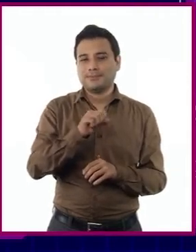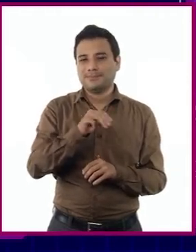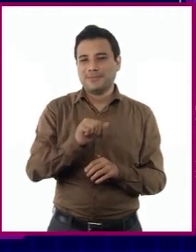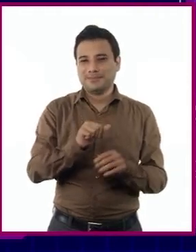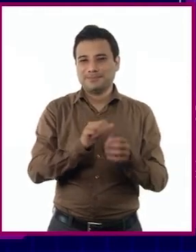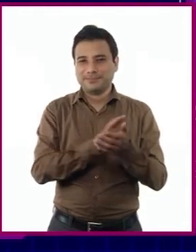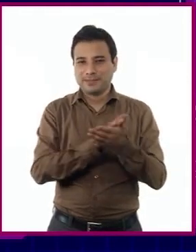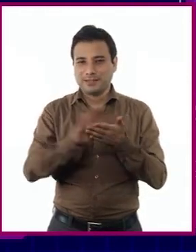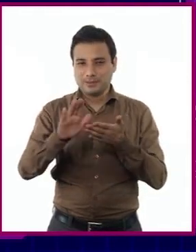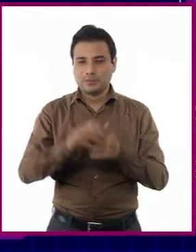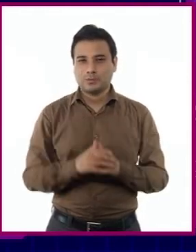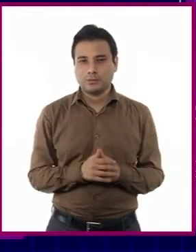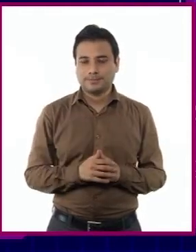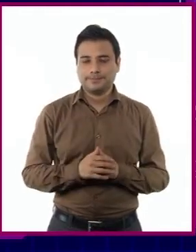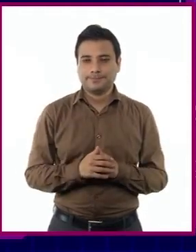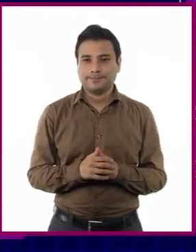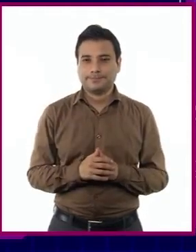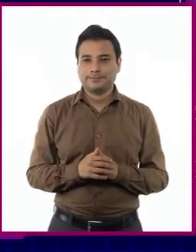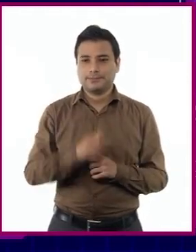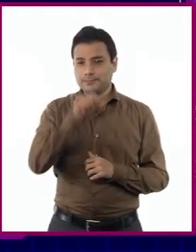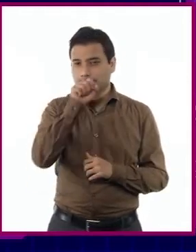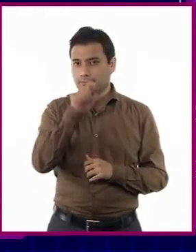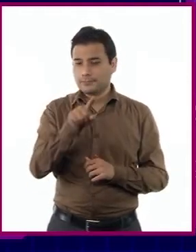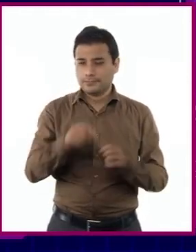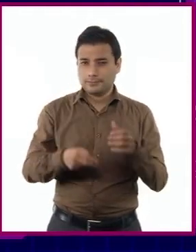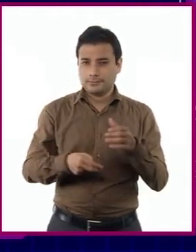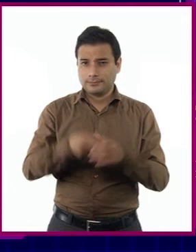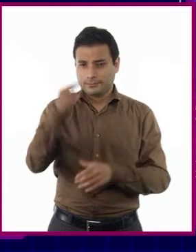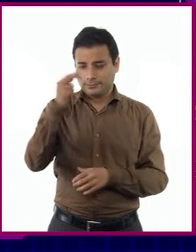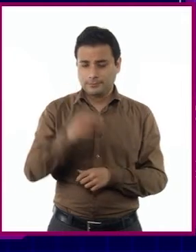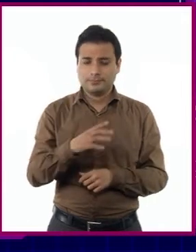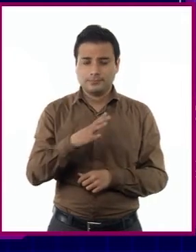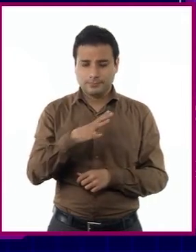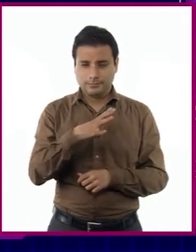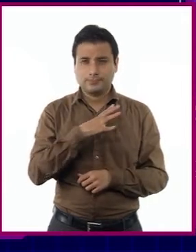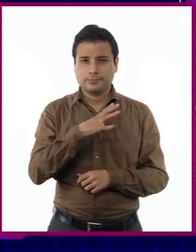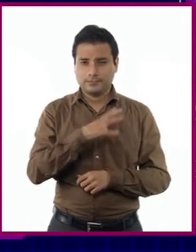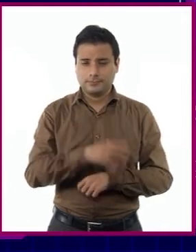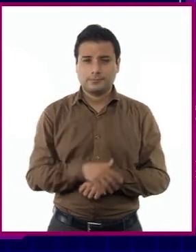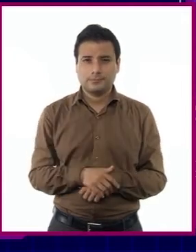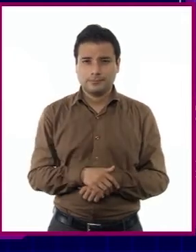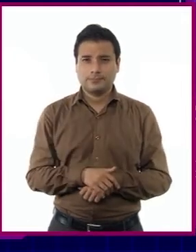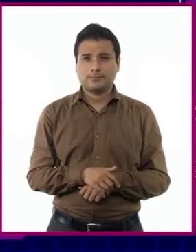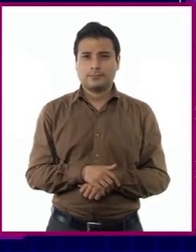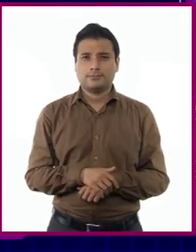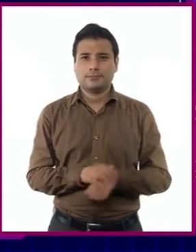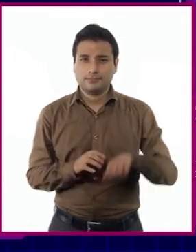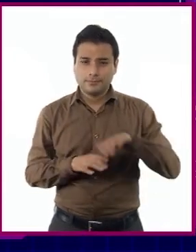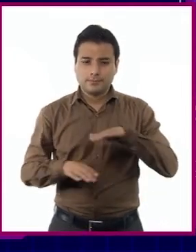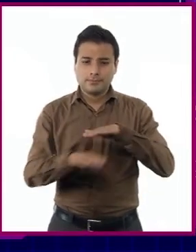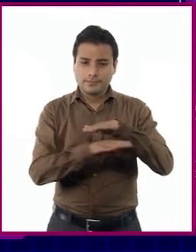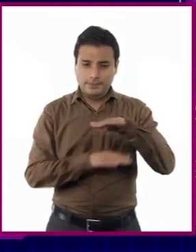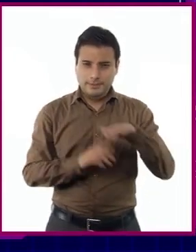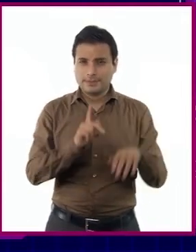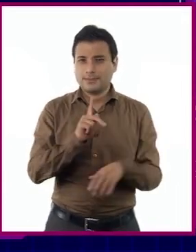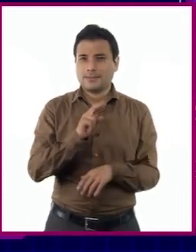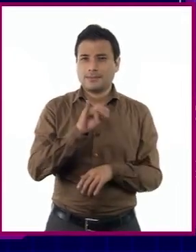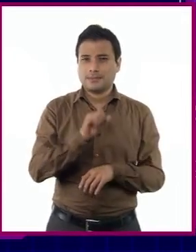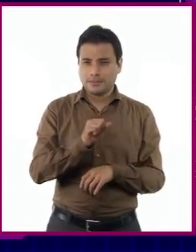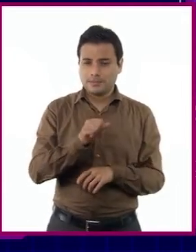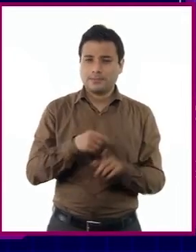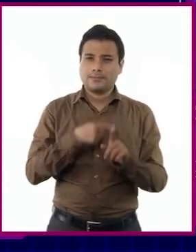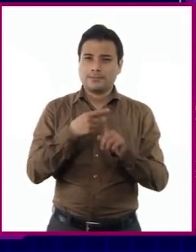hueco y la diferencia entre el área de la base del prisma recto y el área de la base del